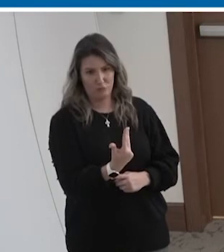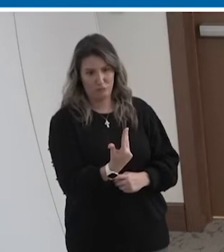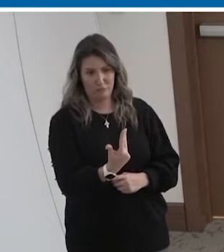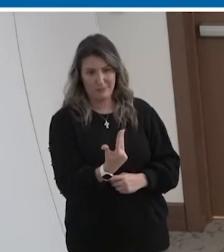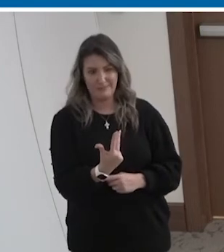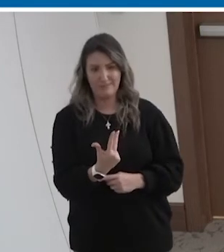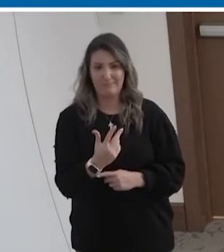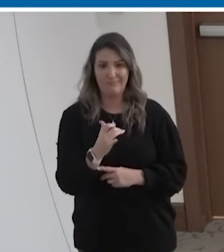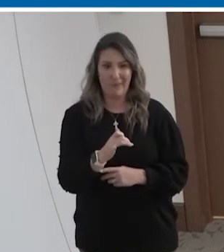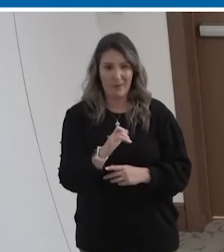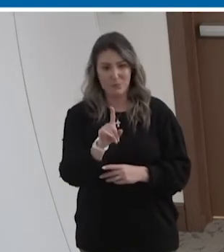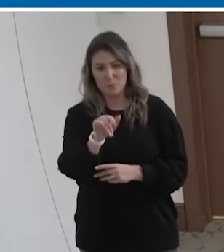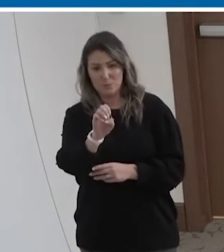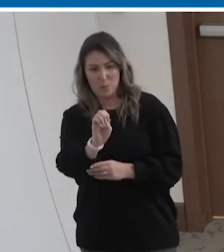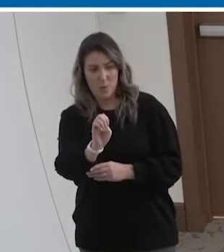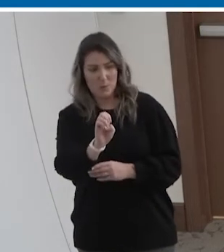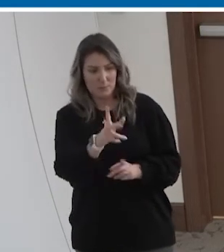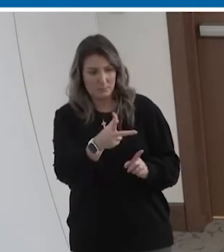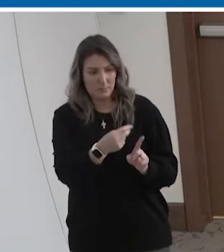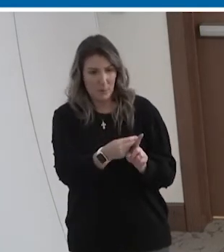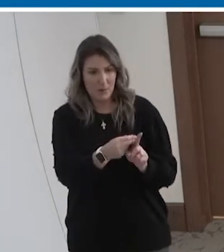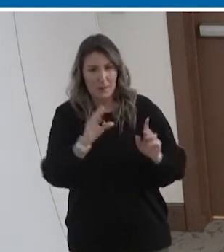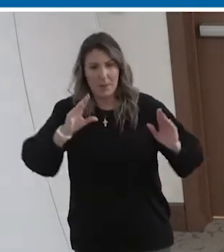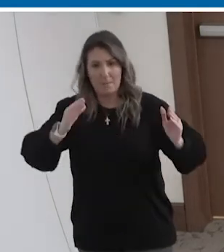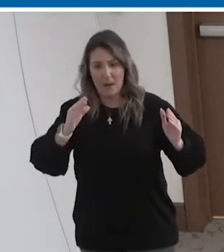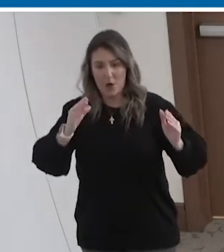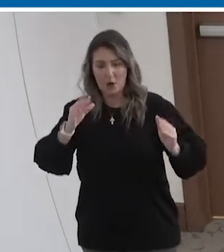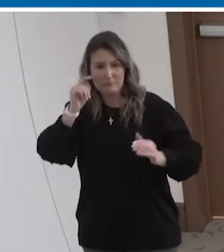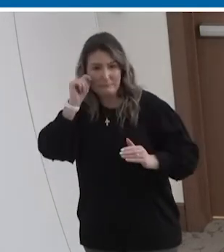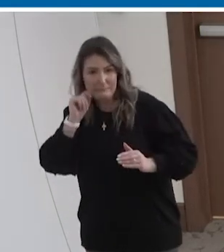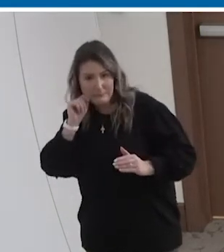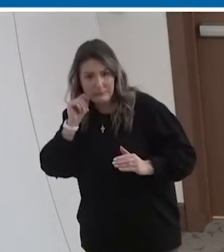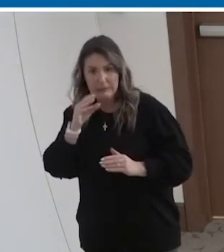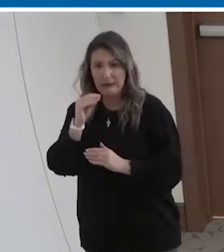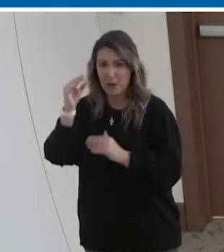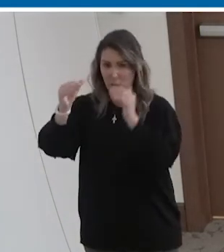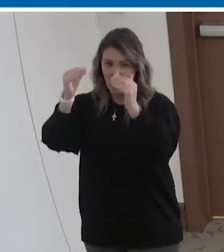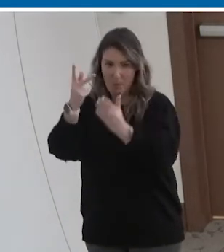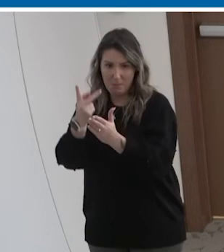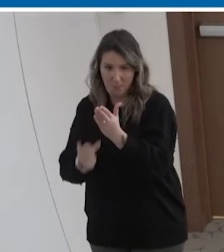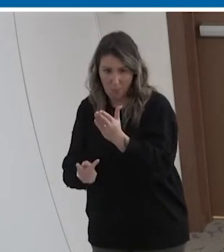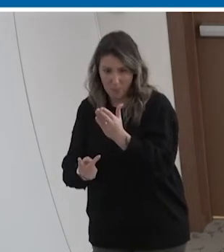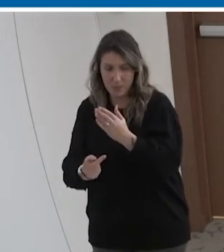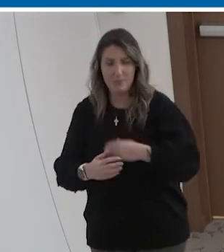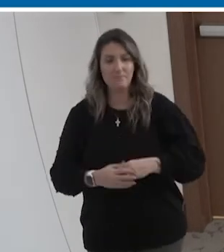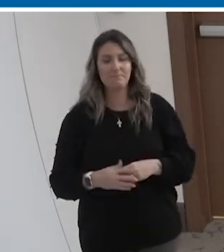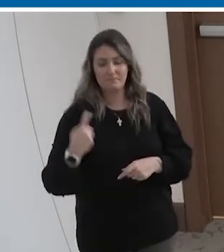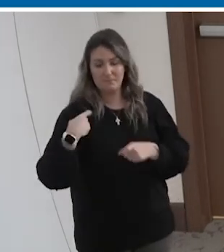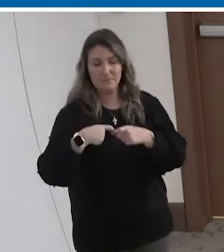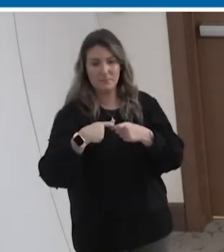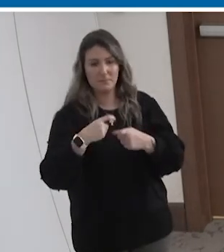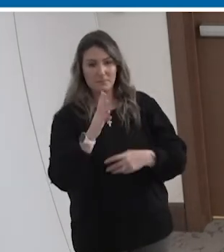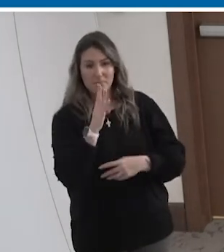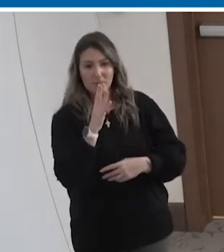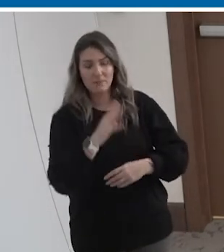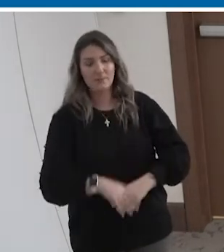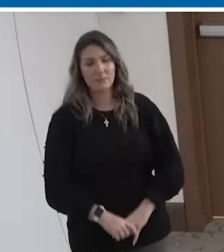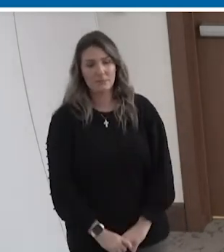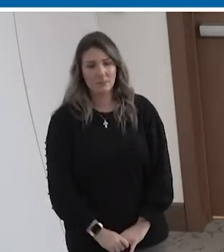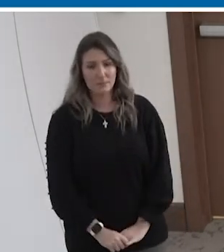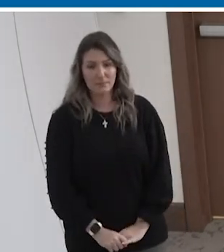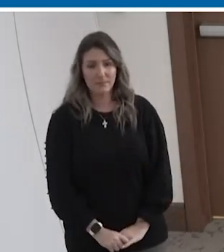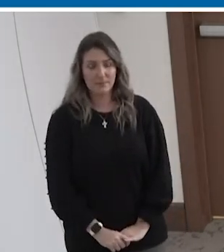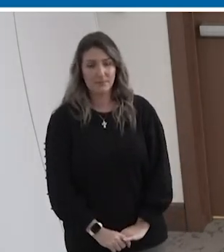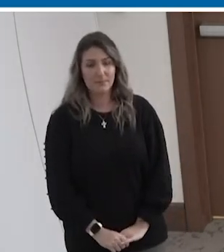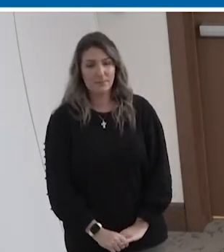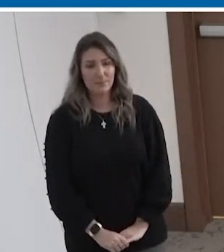dose administered to adolescents and adults. La dosis para los niños de 5 a 11 es 1/3 de la dosis